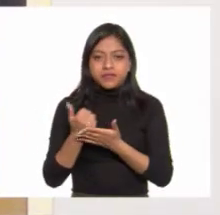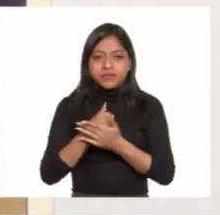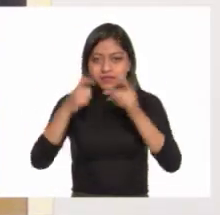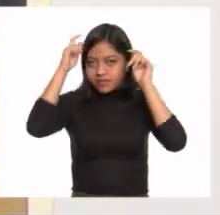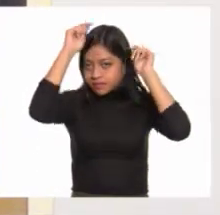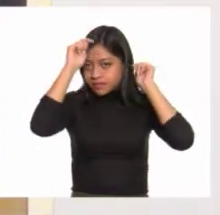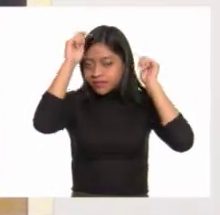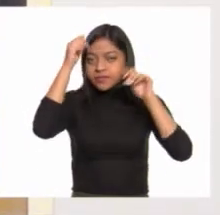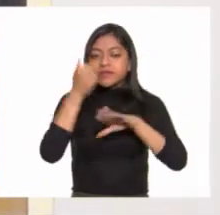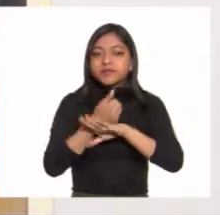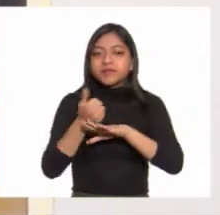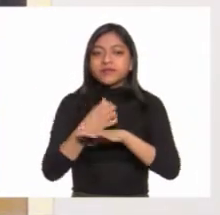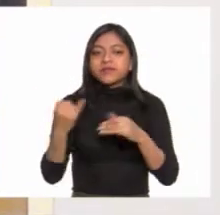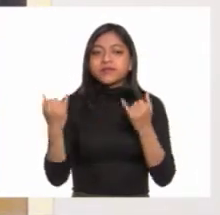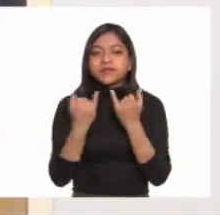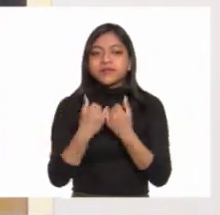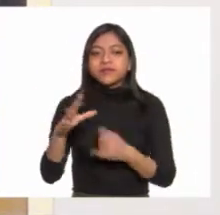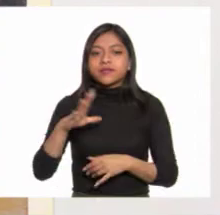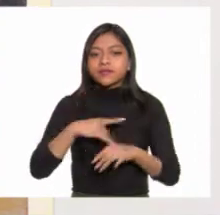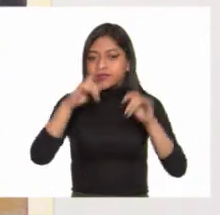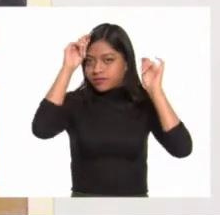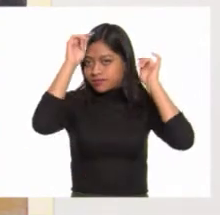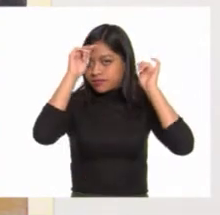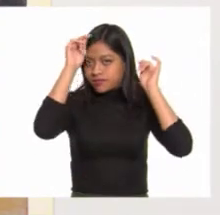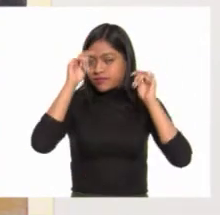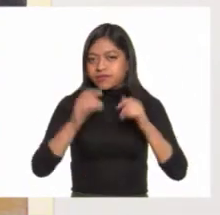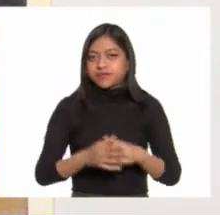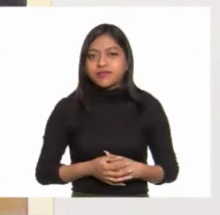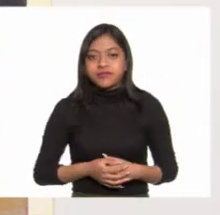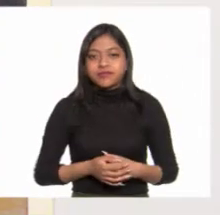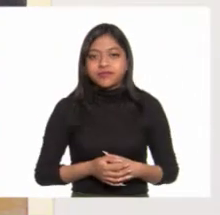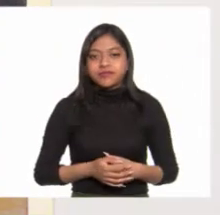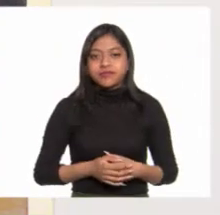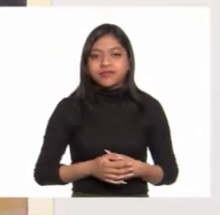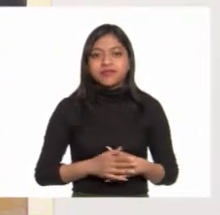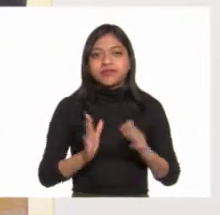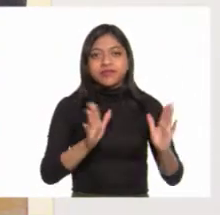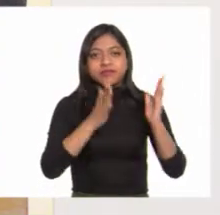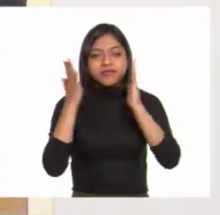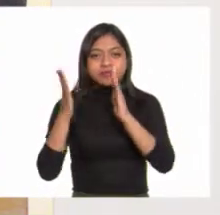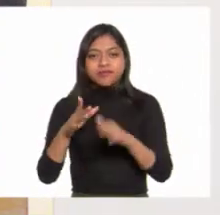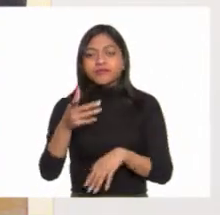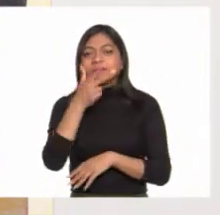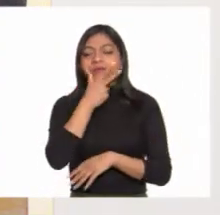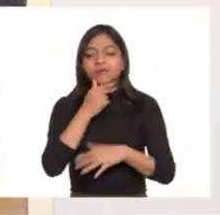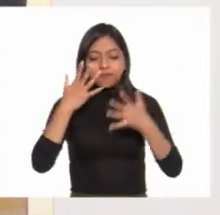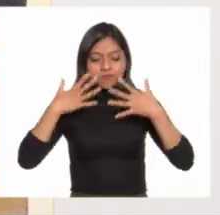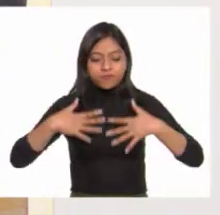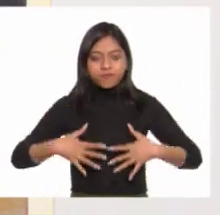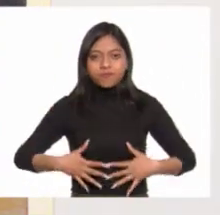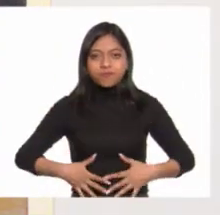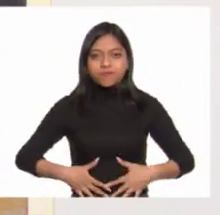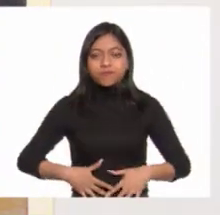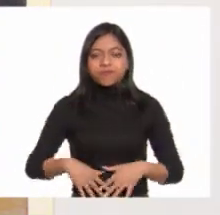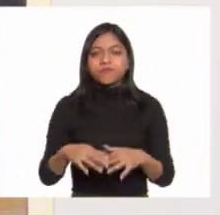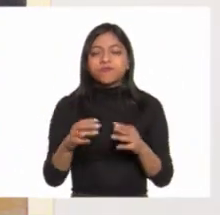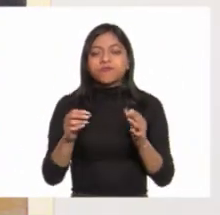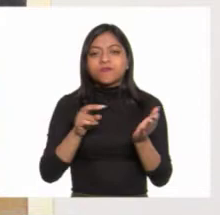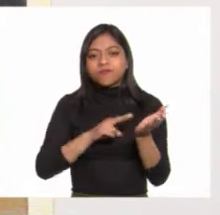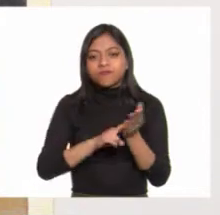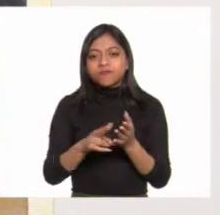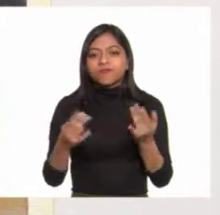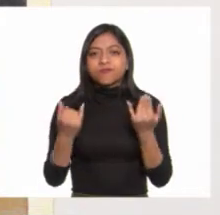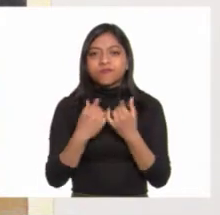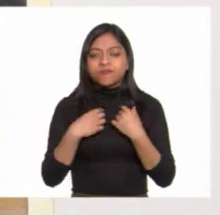amarilla y tiene visera. La gorra tiene visera. Después está un señor de traje oscuro con chaleco gris,